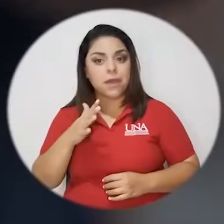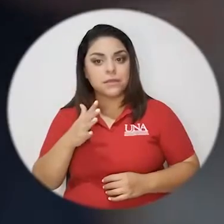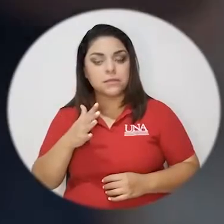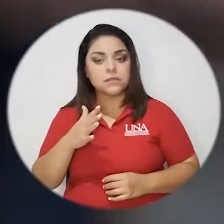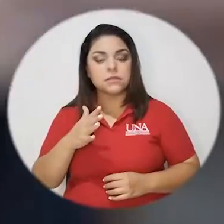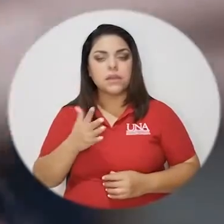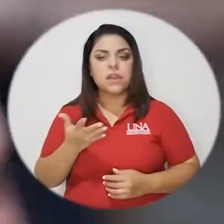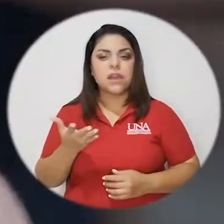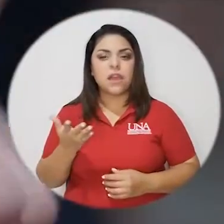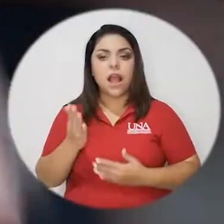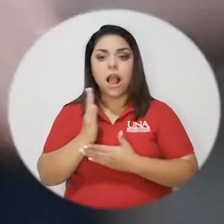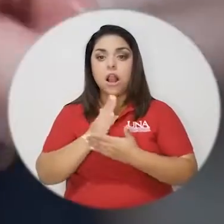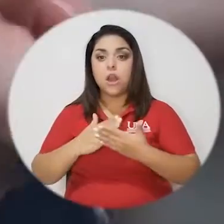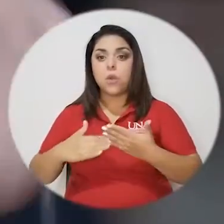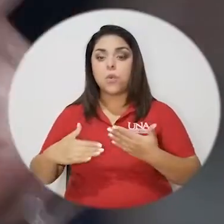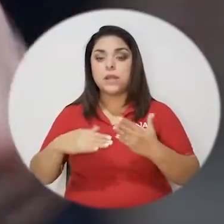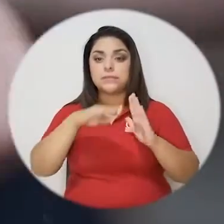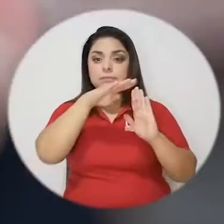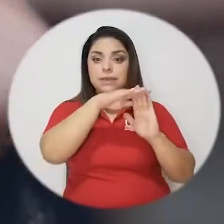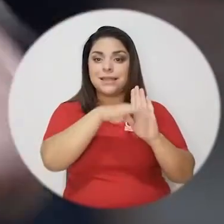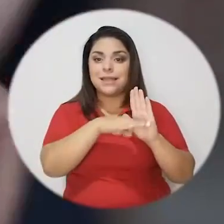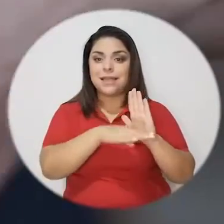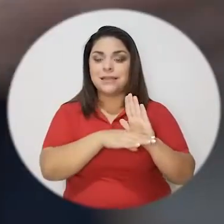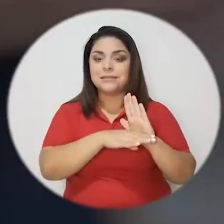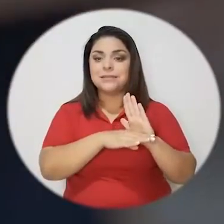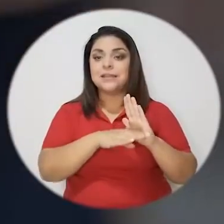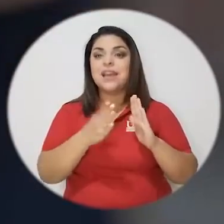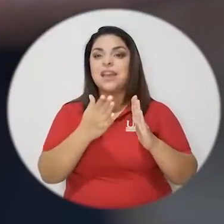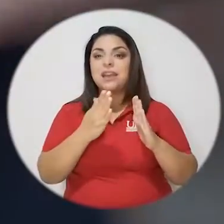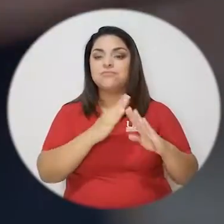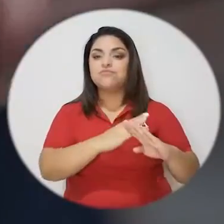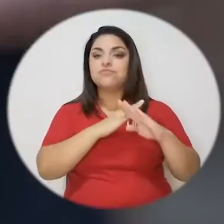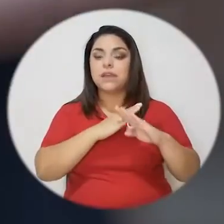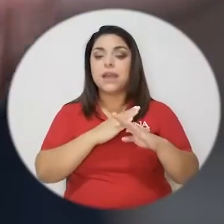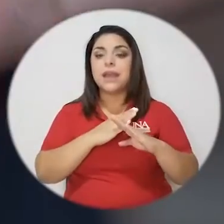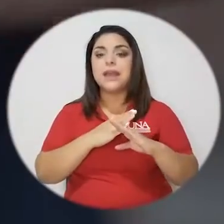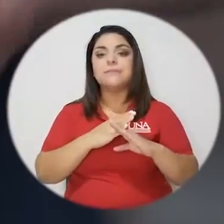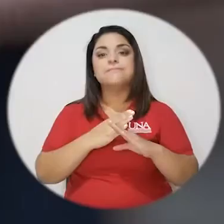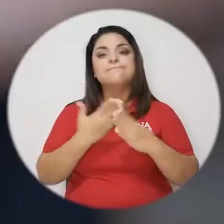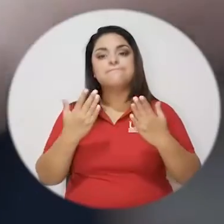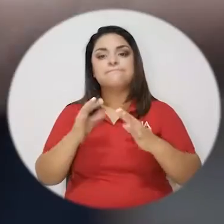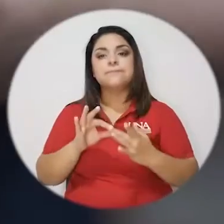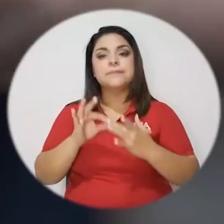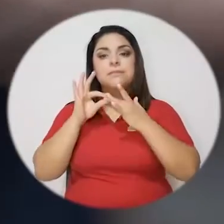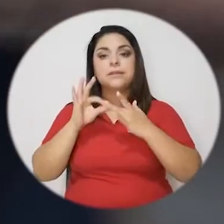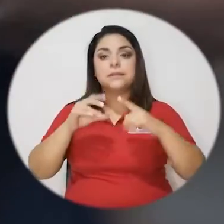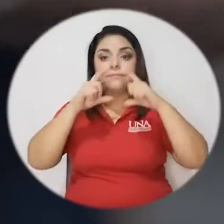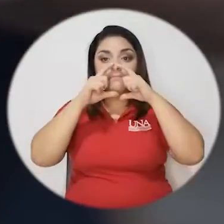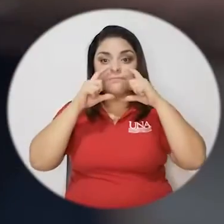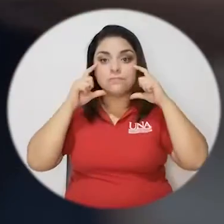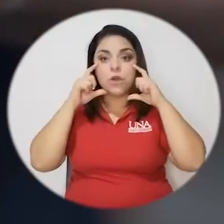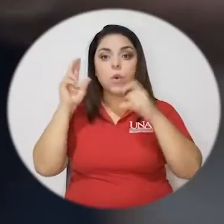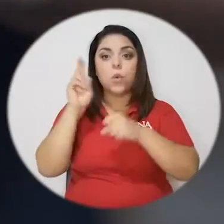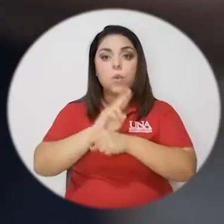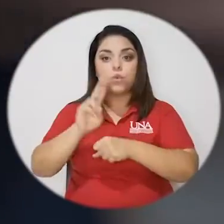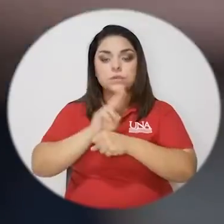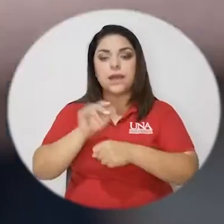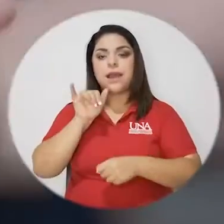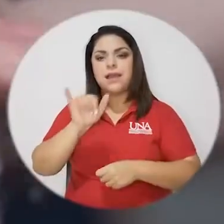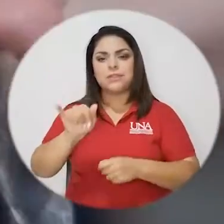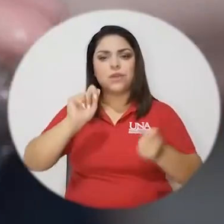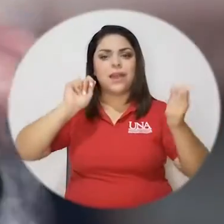Aparentemente algunas medidas restrictivas, bueno, especialmente el uso de la mascarilla que vino a cambiar la situación en el